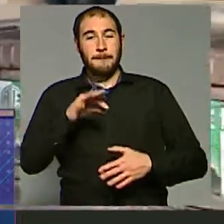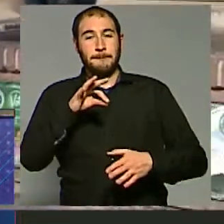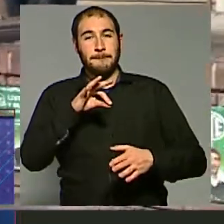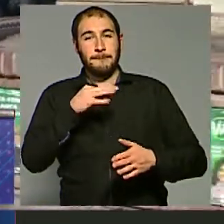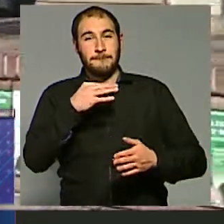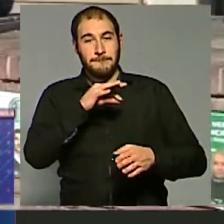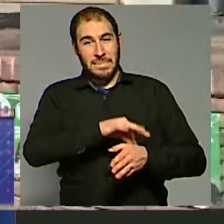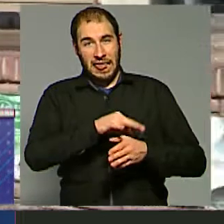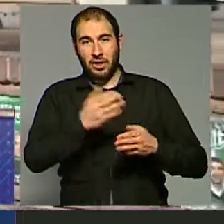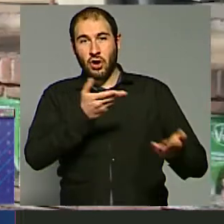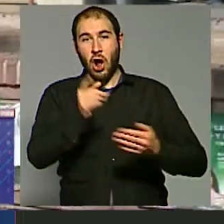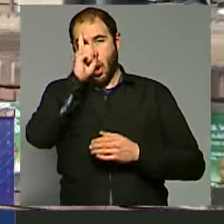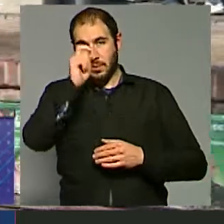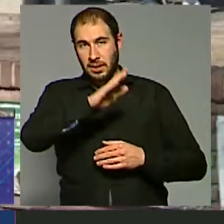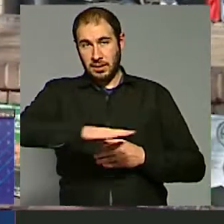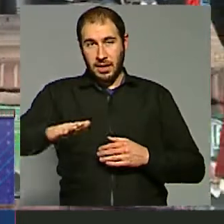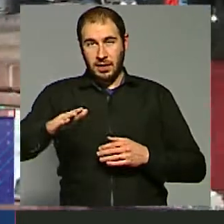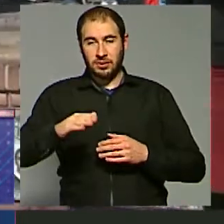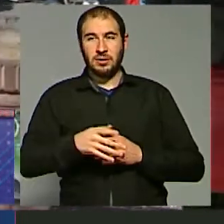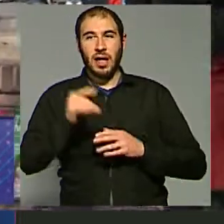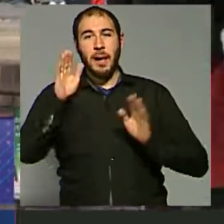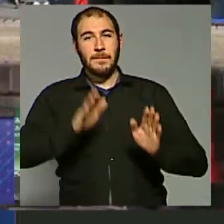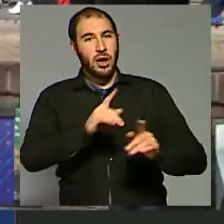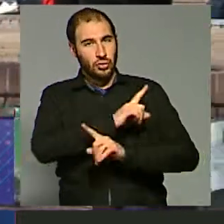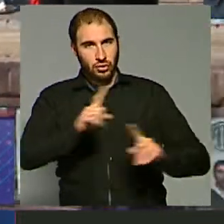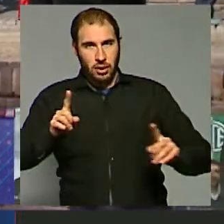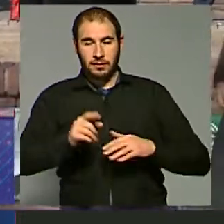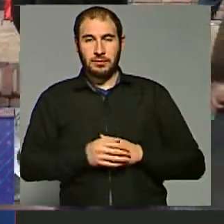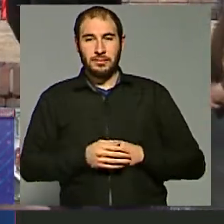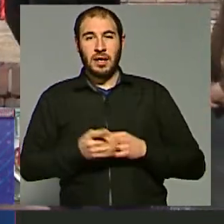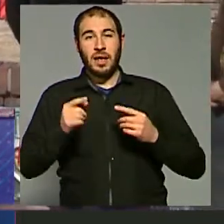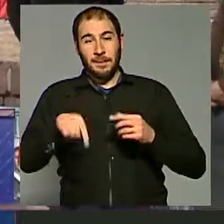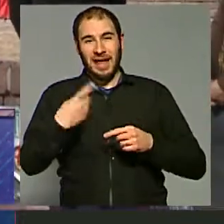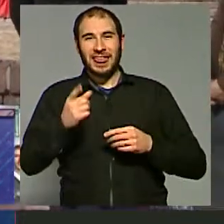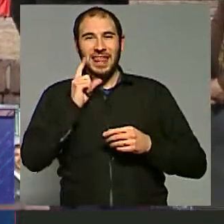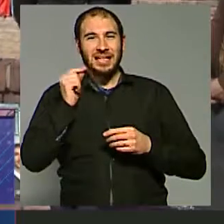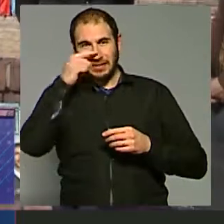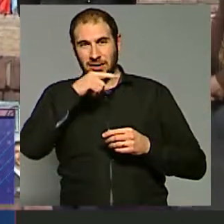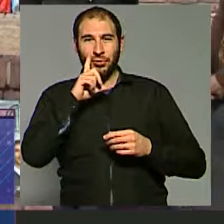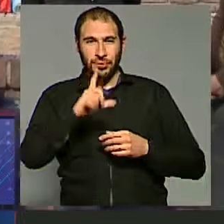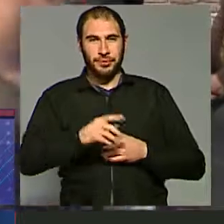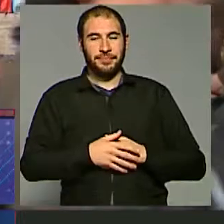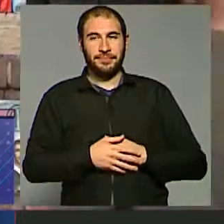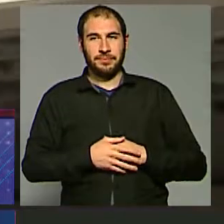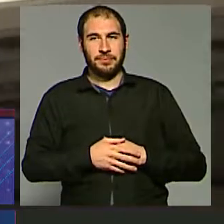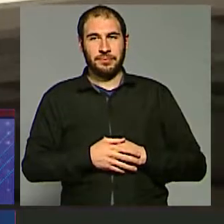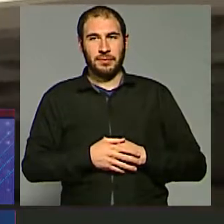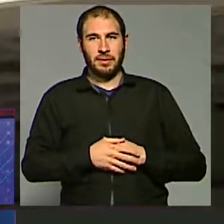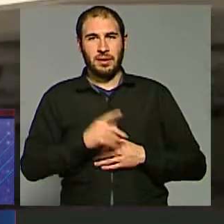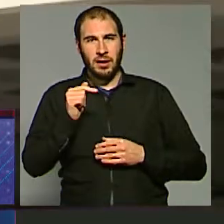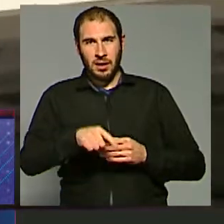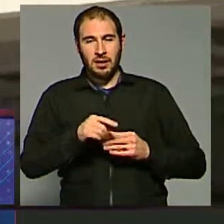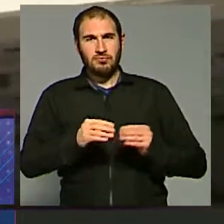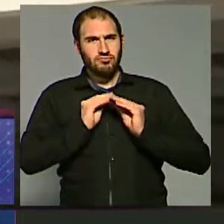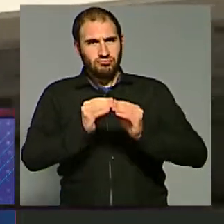Los prestadores de servicios del Hospital Noti no llevarán adelante la medida de fuerza prevista para el 7 de julio. Tras las